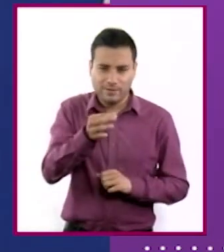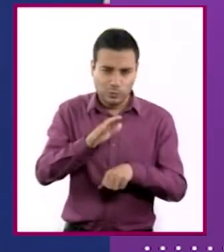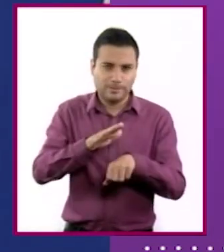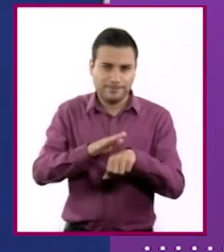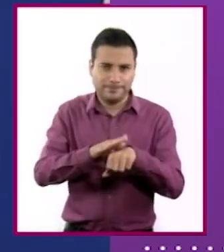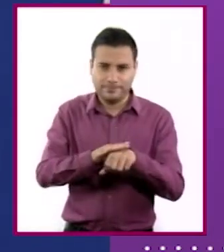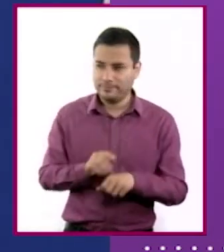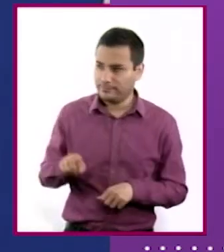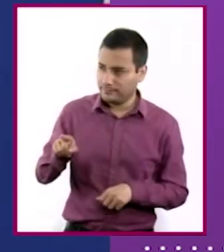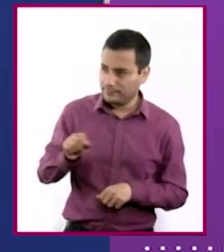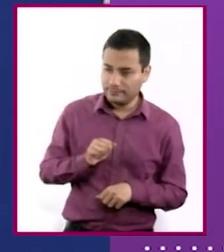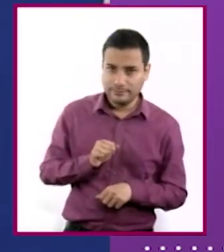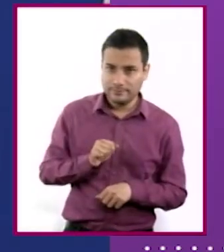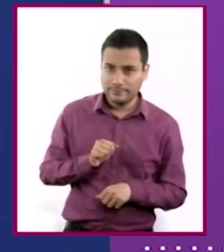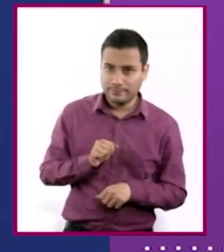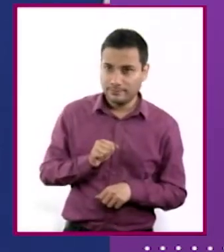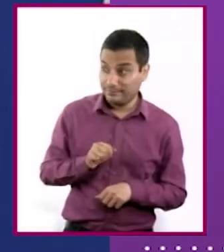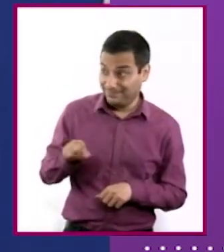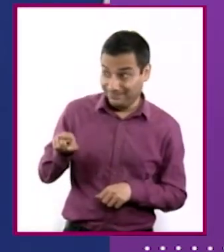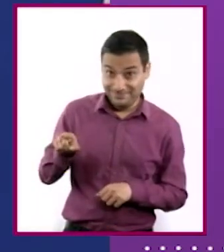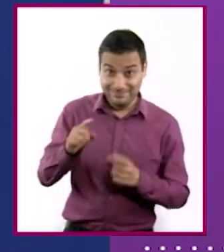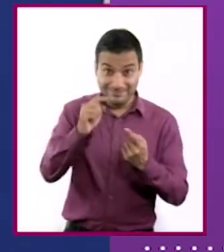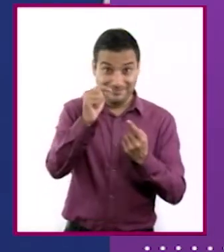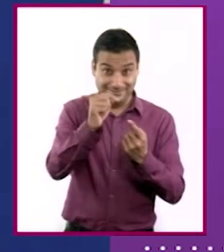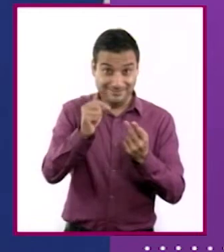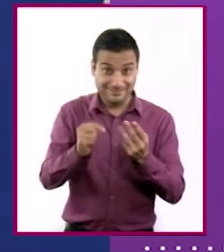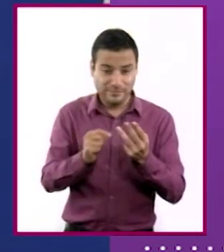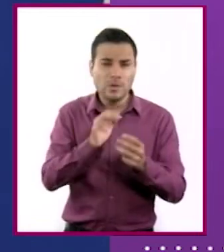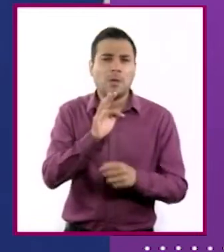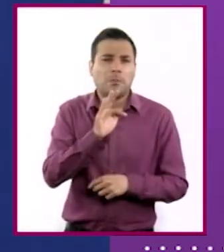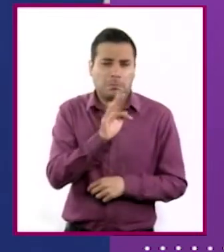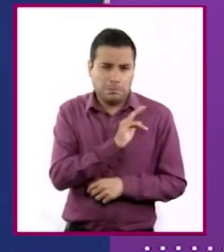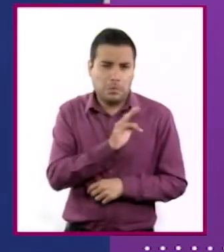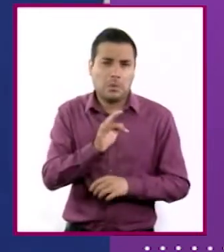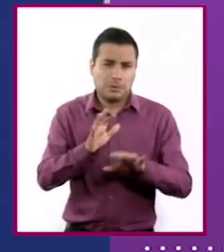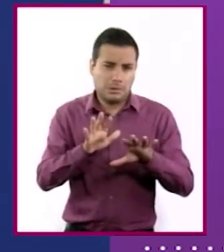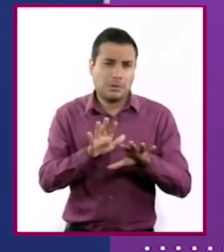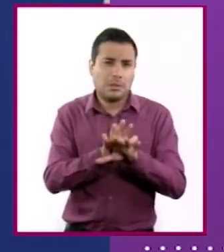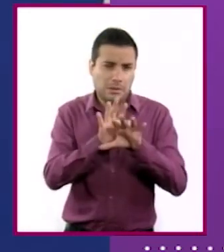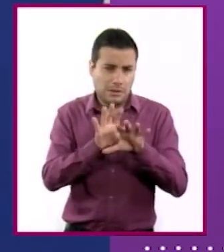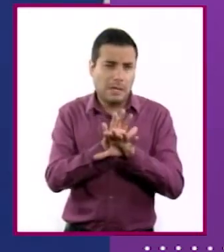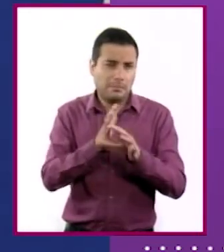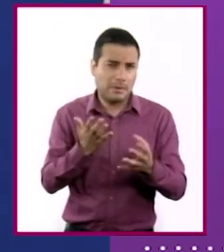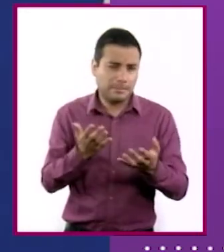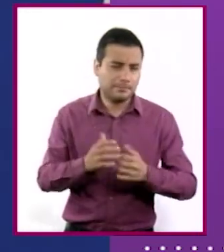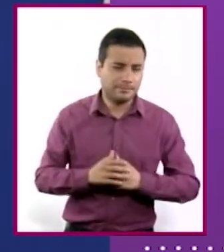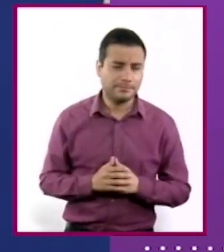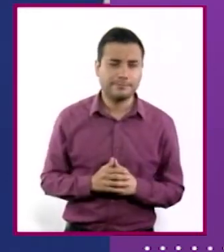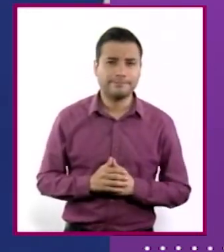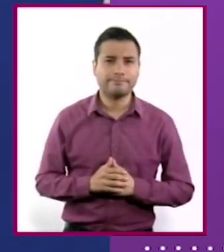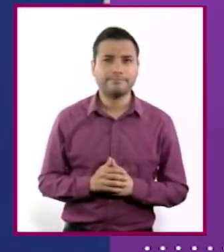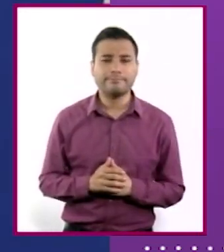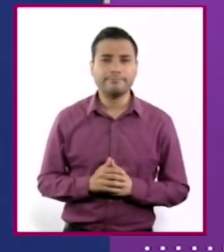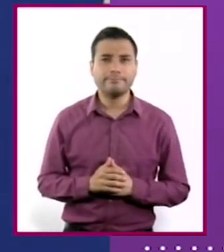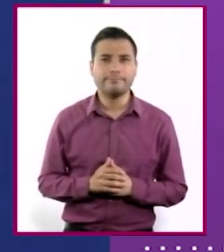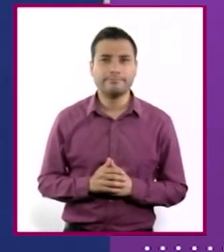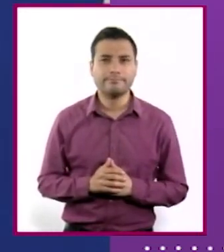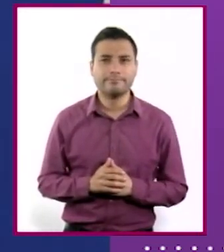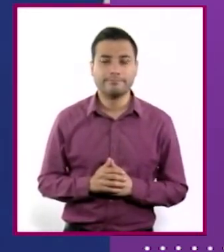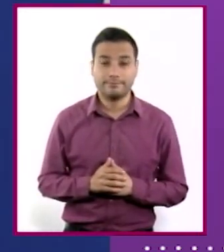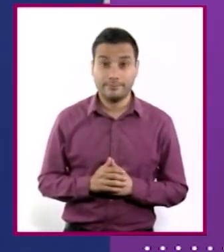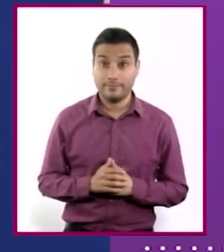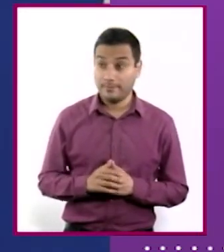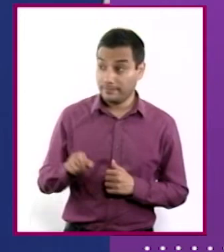After that, when y then pueden variar su ubicación dentro de una historia.